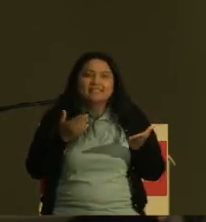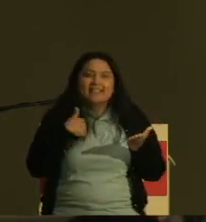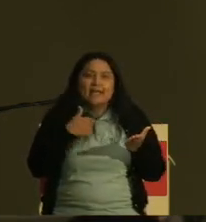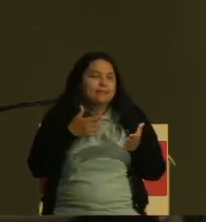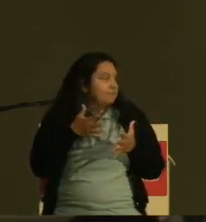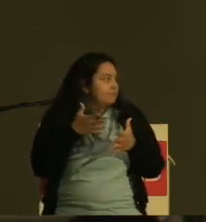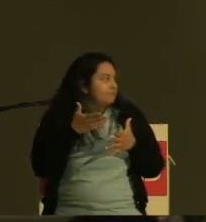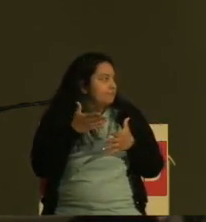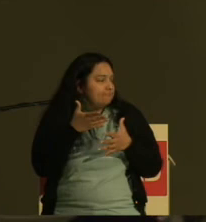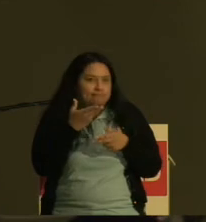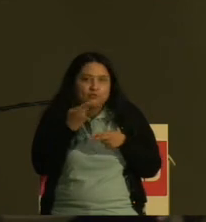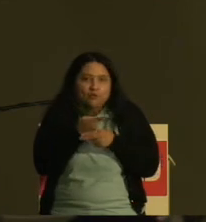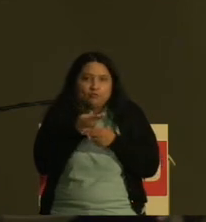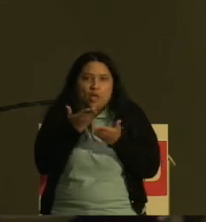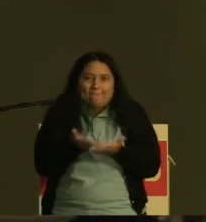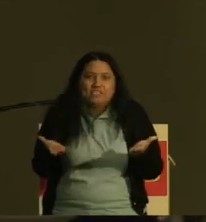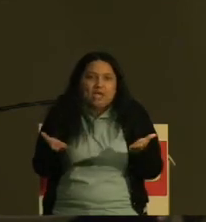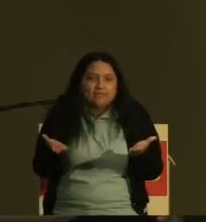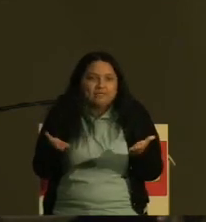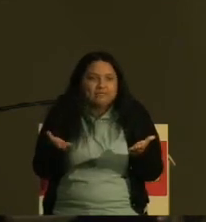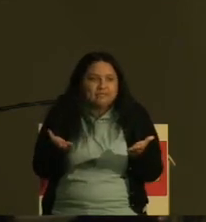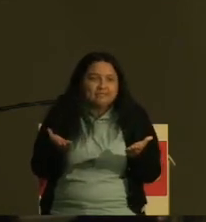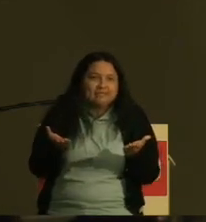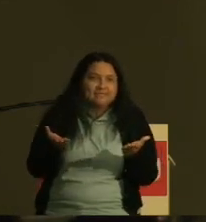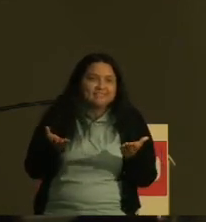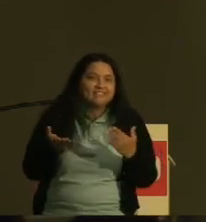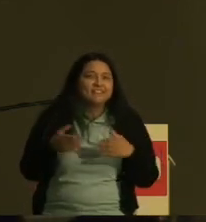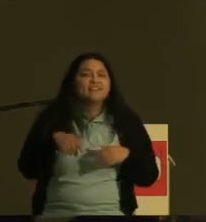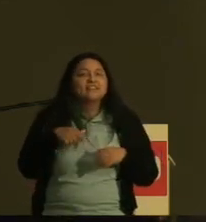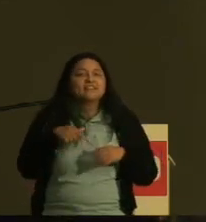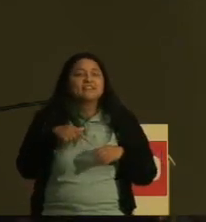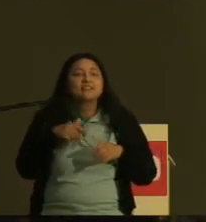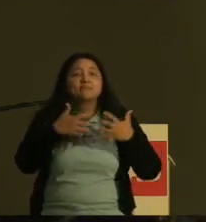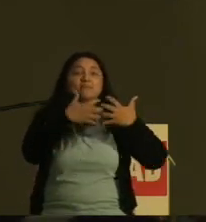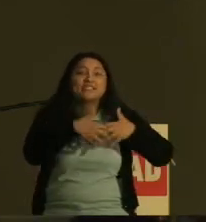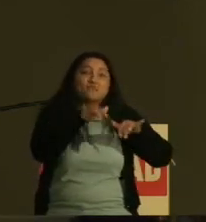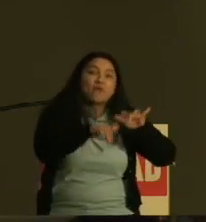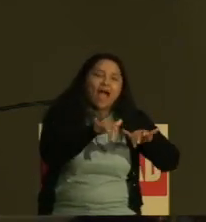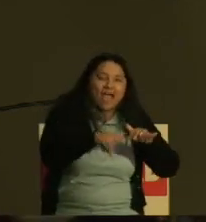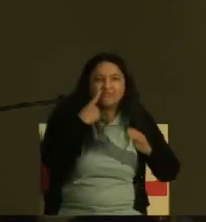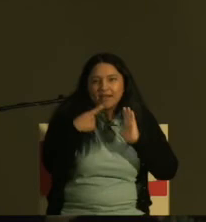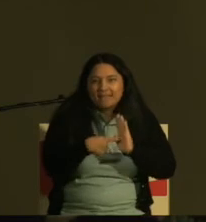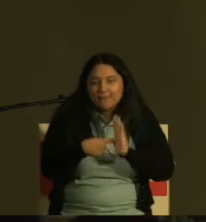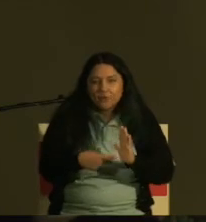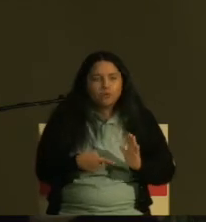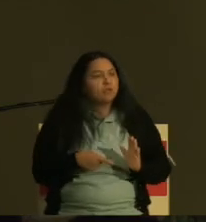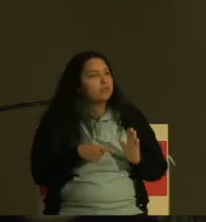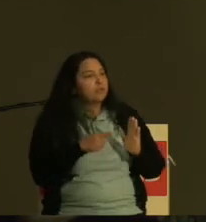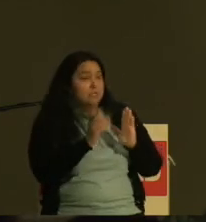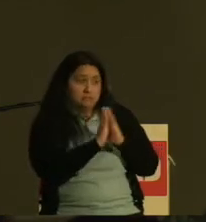zapatos, todo nada es ilusión. Más. No tengo nada. La máquina de escribir. ¿Los libros? No.